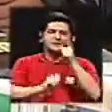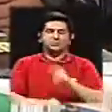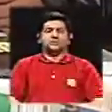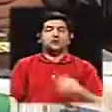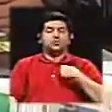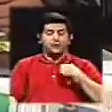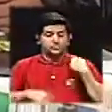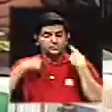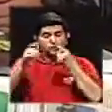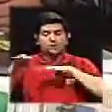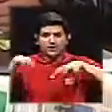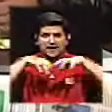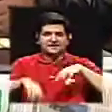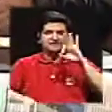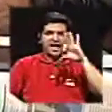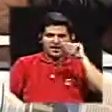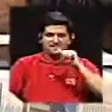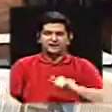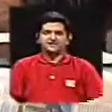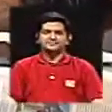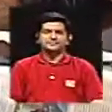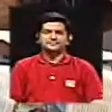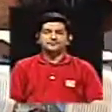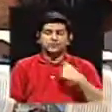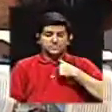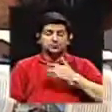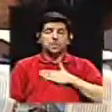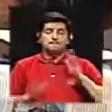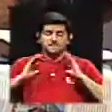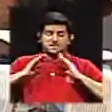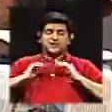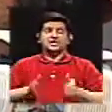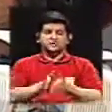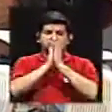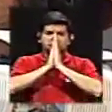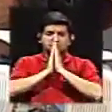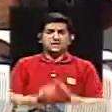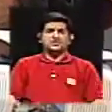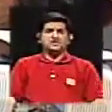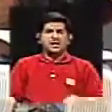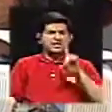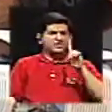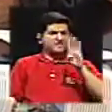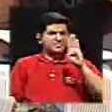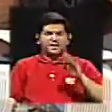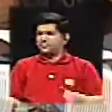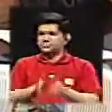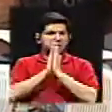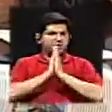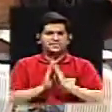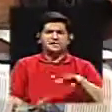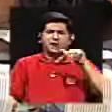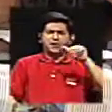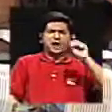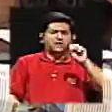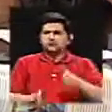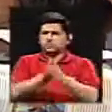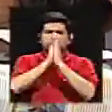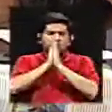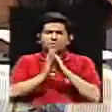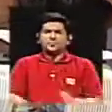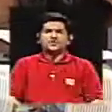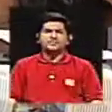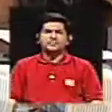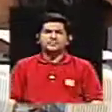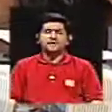Cuando yo voy a una actividad del Frente Amplio, saco mis vacaciones. ¿Por qué no la saca David Barbosa? ¿Por qué no la saca Alejandro Soto? Ve a Alejandro